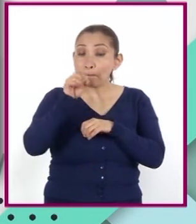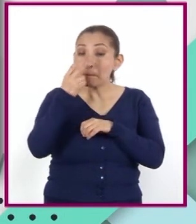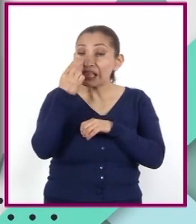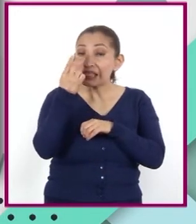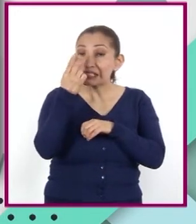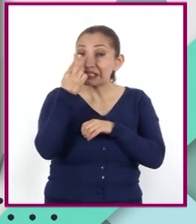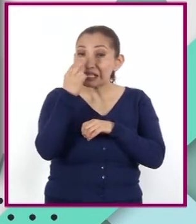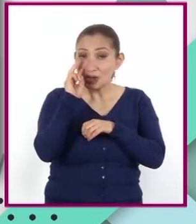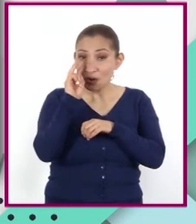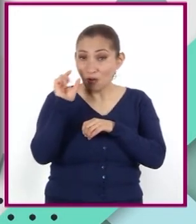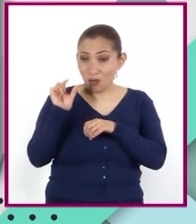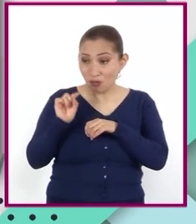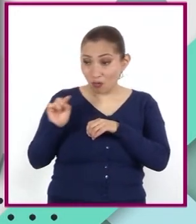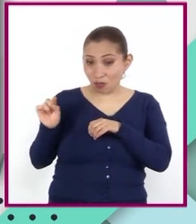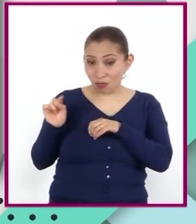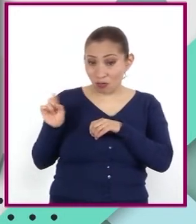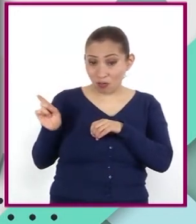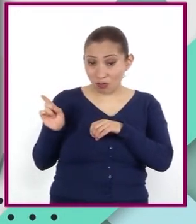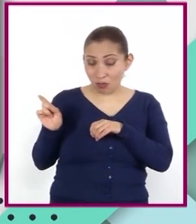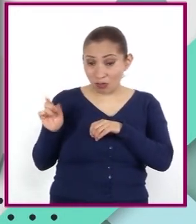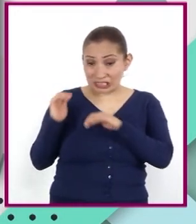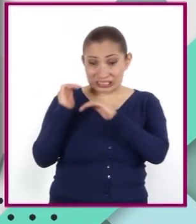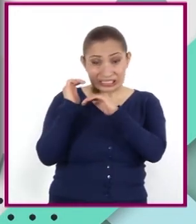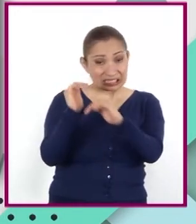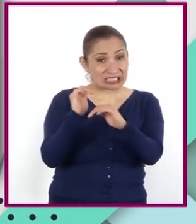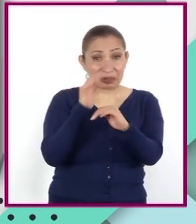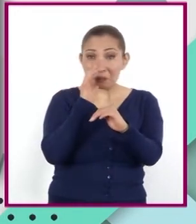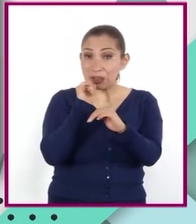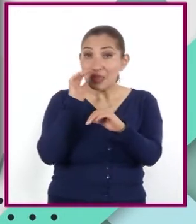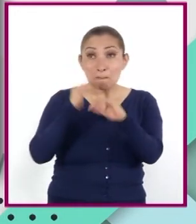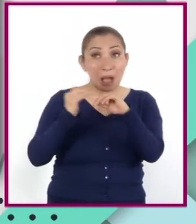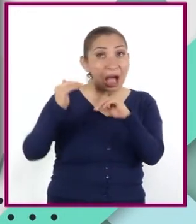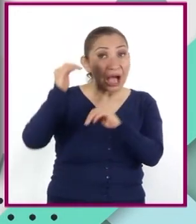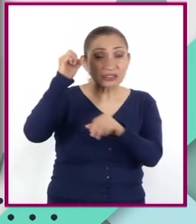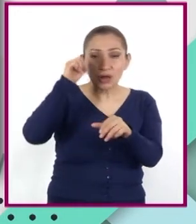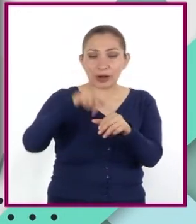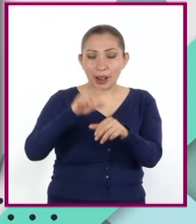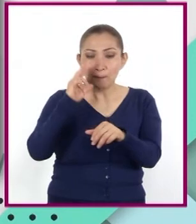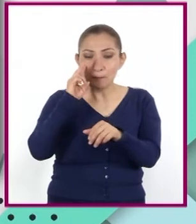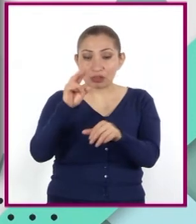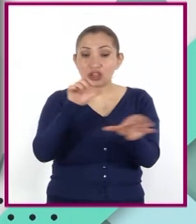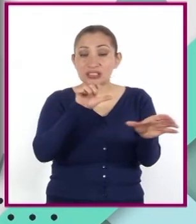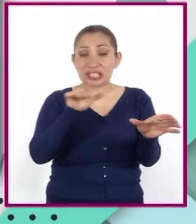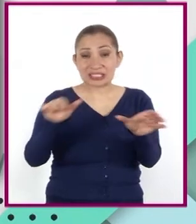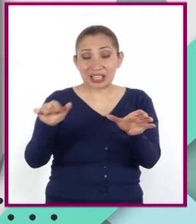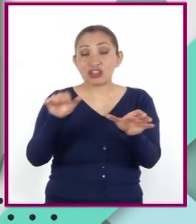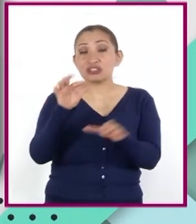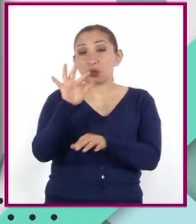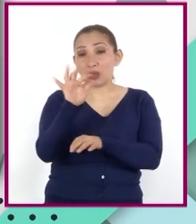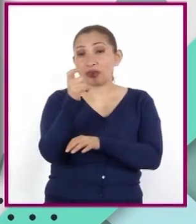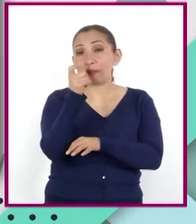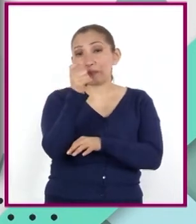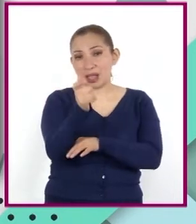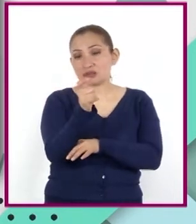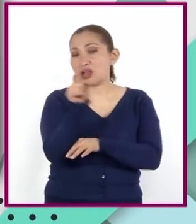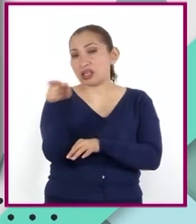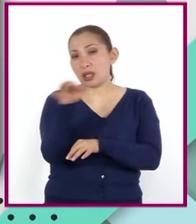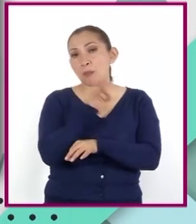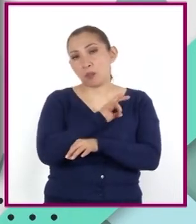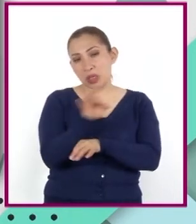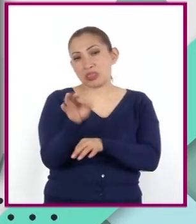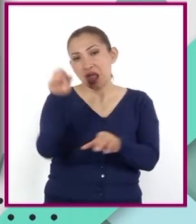25 llega a su máximo posible de ahorro considerando los 650 pesos que ella